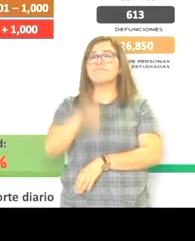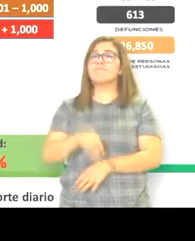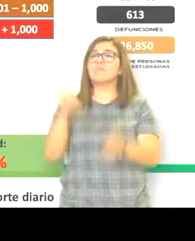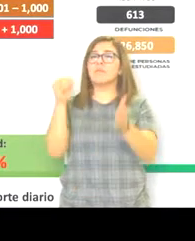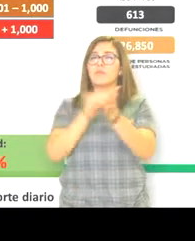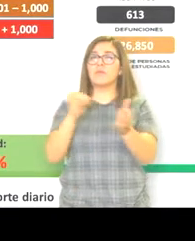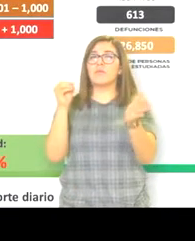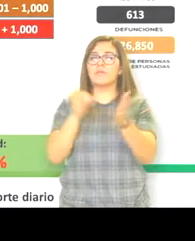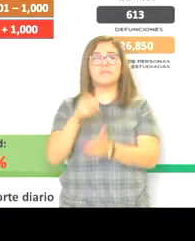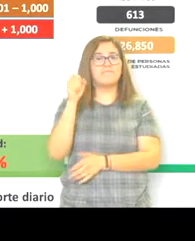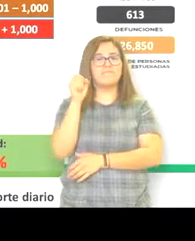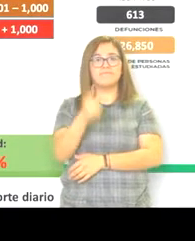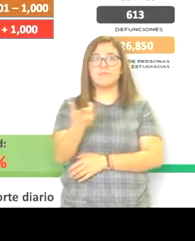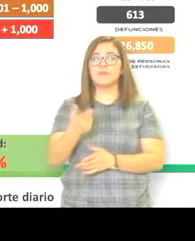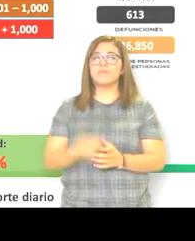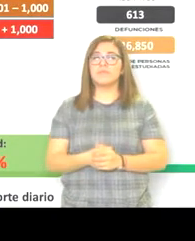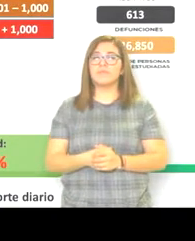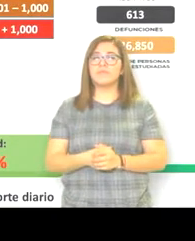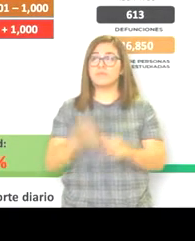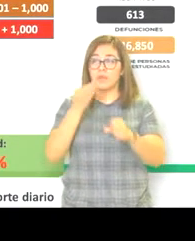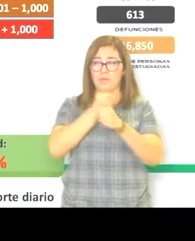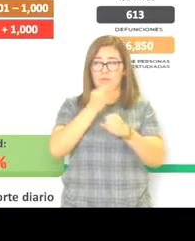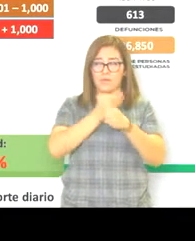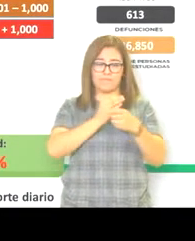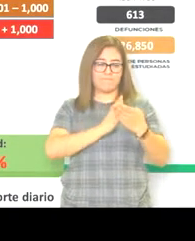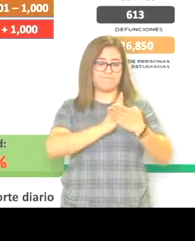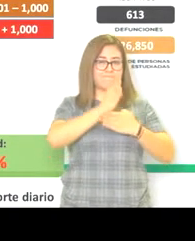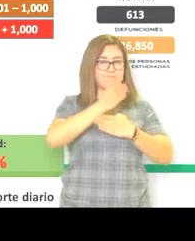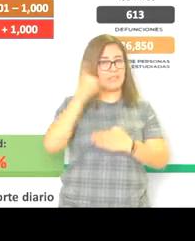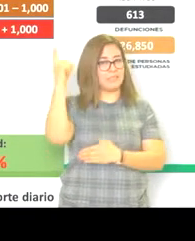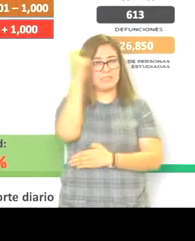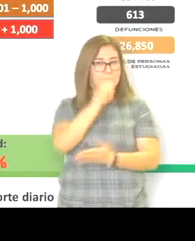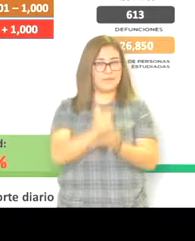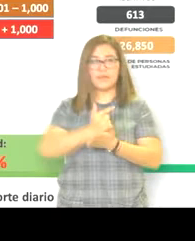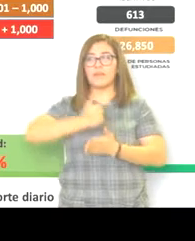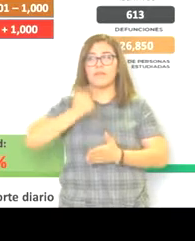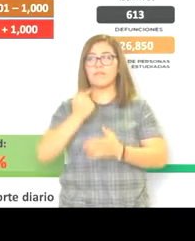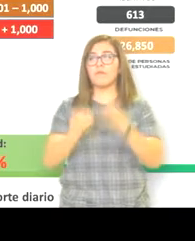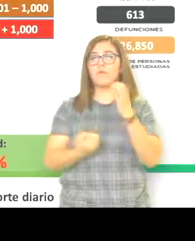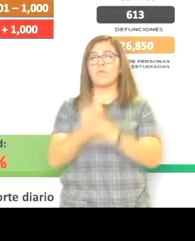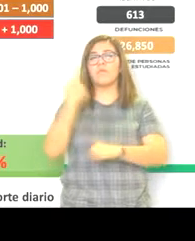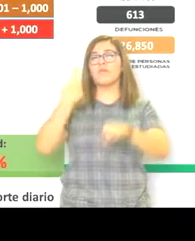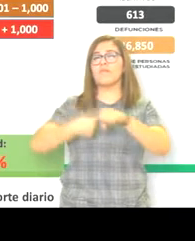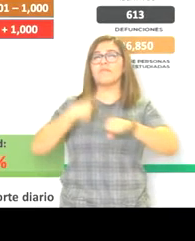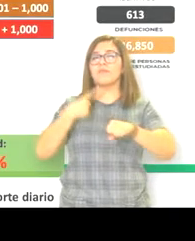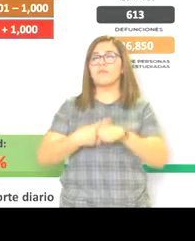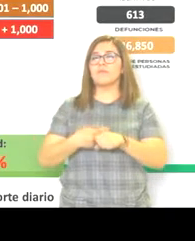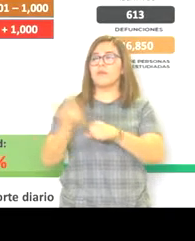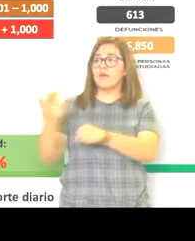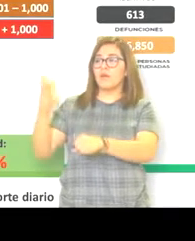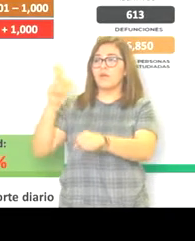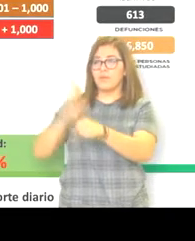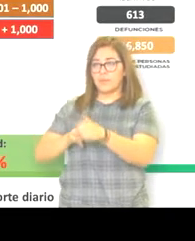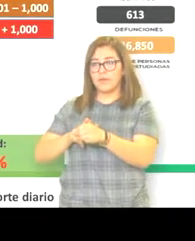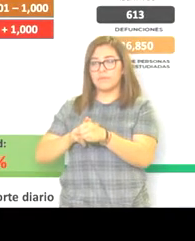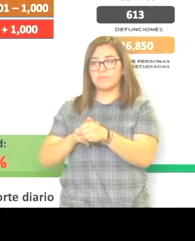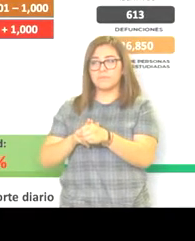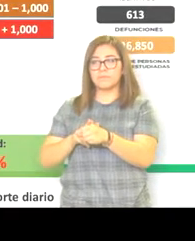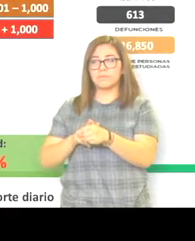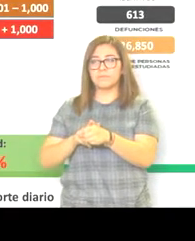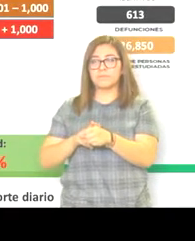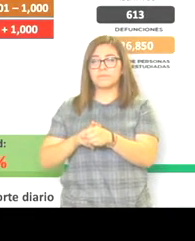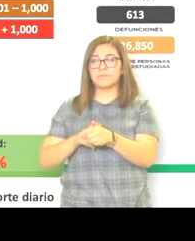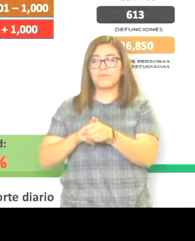seguimos con esta situación, estamos en la etapa más crítica en casos nuevos, desde luego en hospitalizaciones,